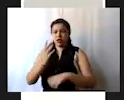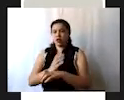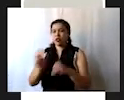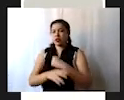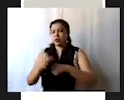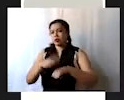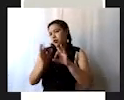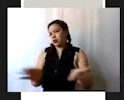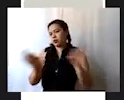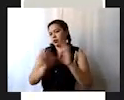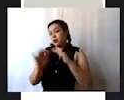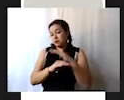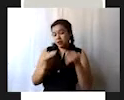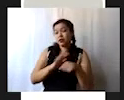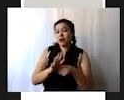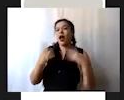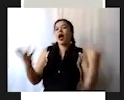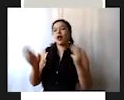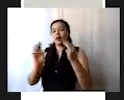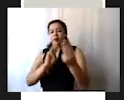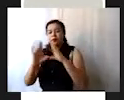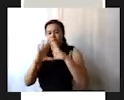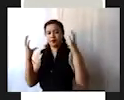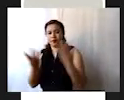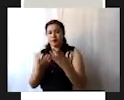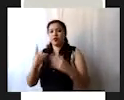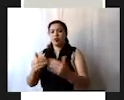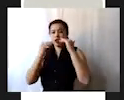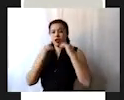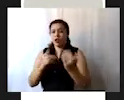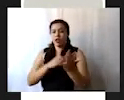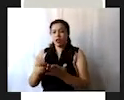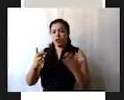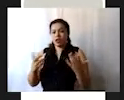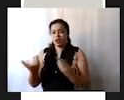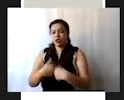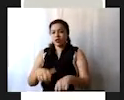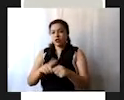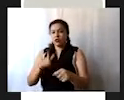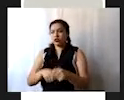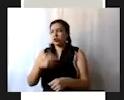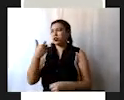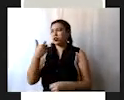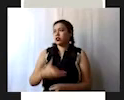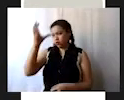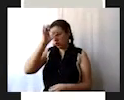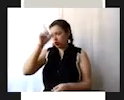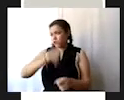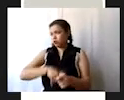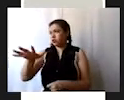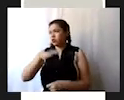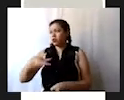pues evidentemente es el planeta, lo que le sigue, por supuesto, son derechos sociales, económicos, culturales y ambientales,